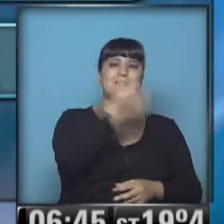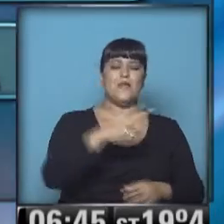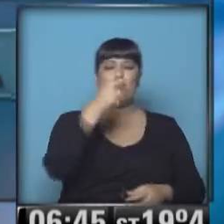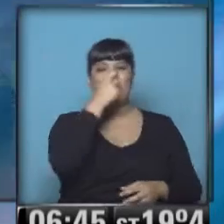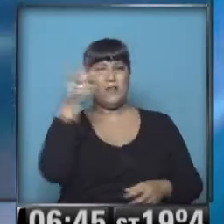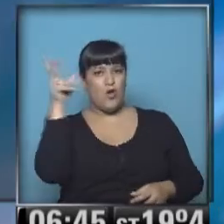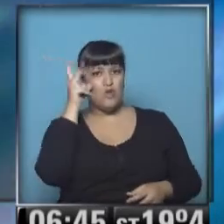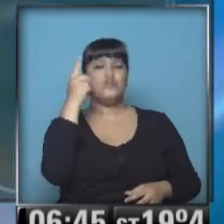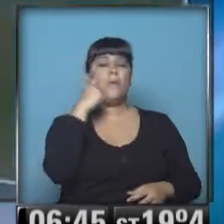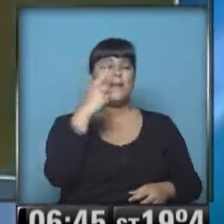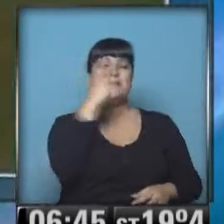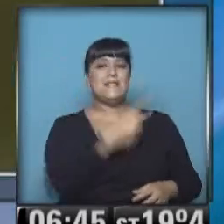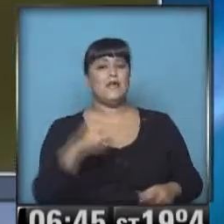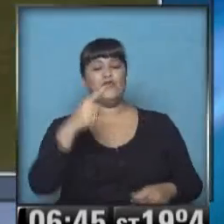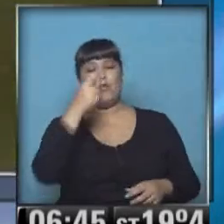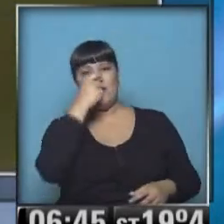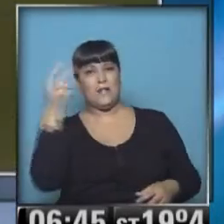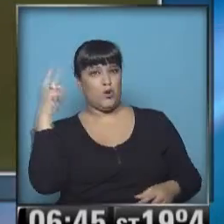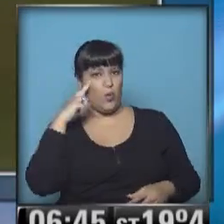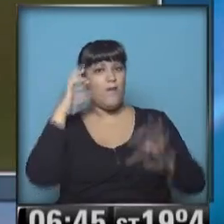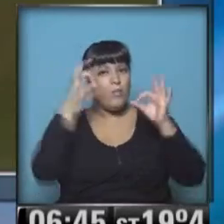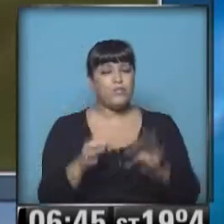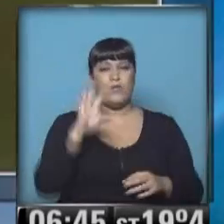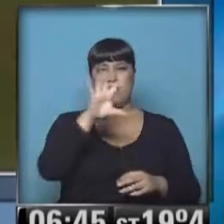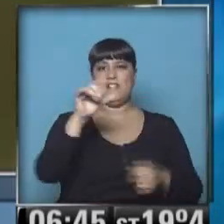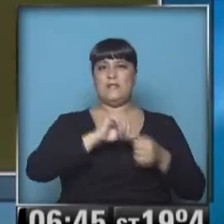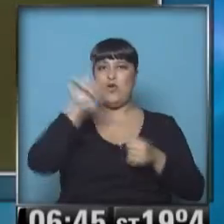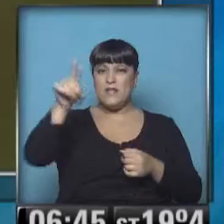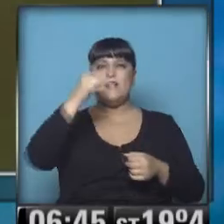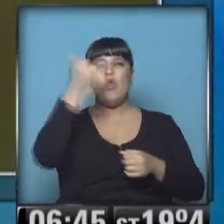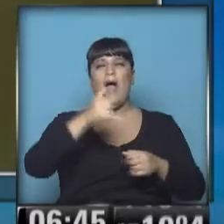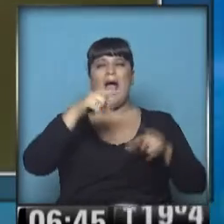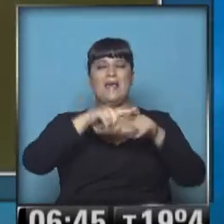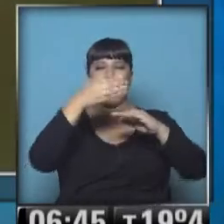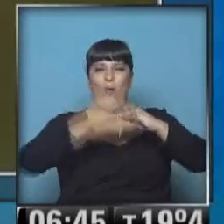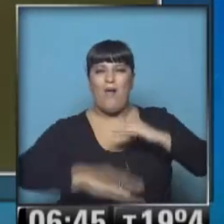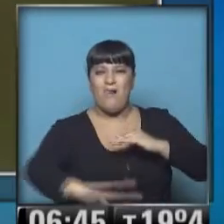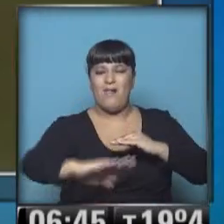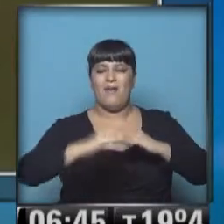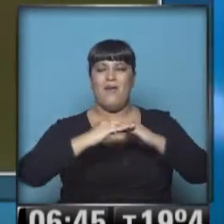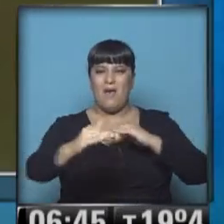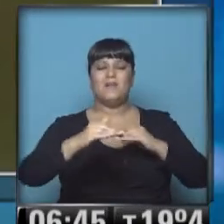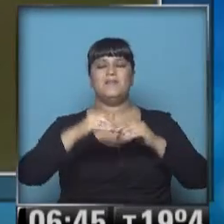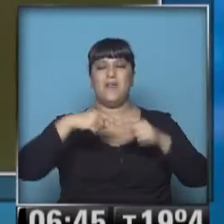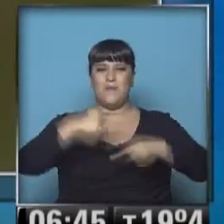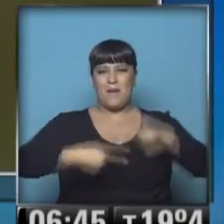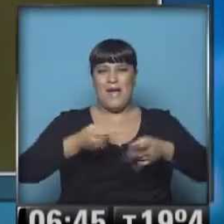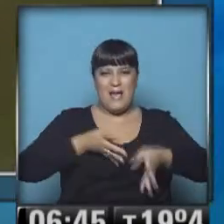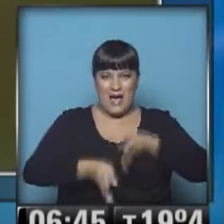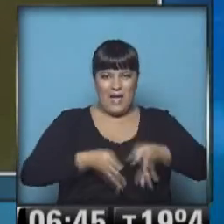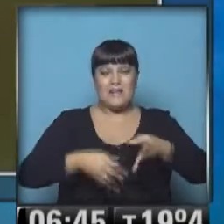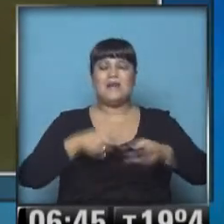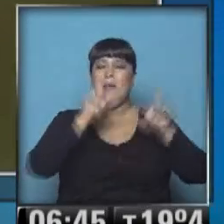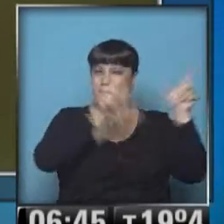y 1129, precisamente en Santiago del Estero, obras de bacheo, a reducción de calzada, hay máquinas viales y